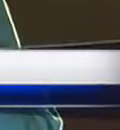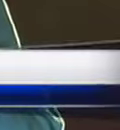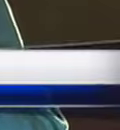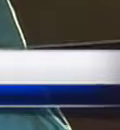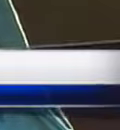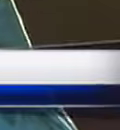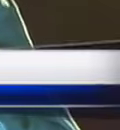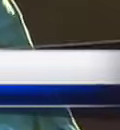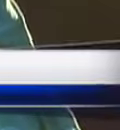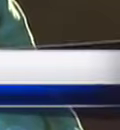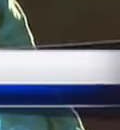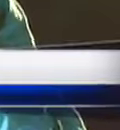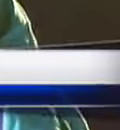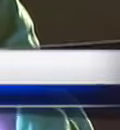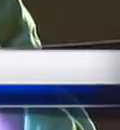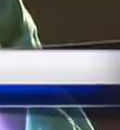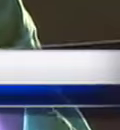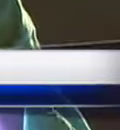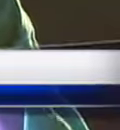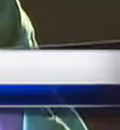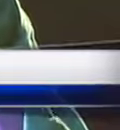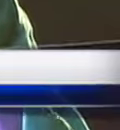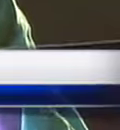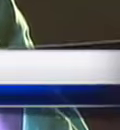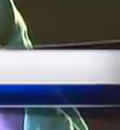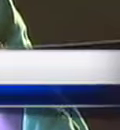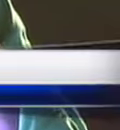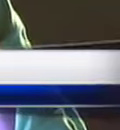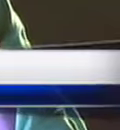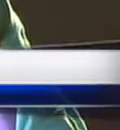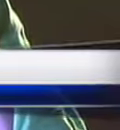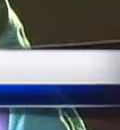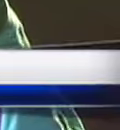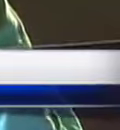35 años, casi cumplía los 100 años de edad.